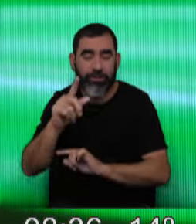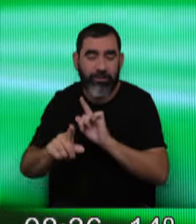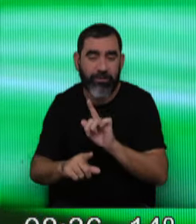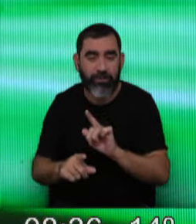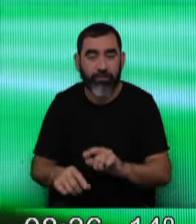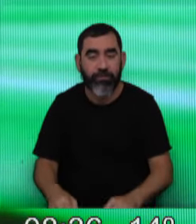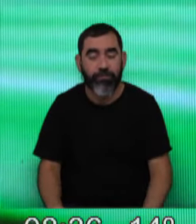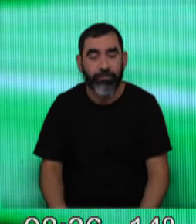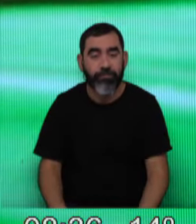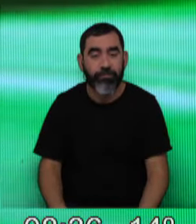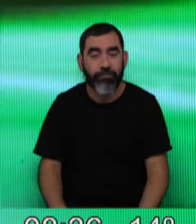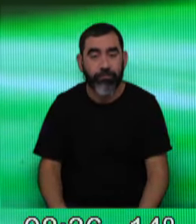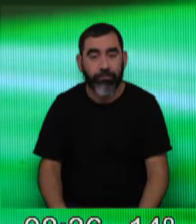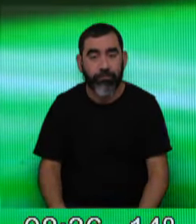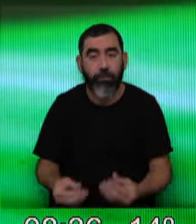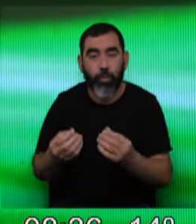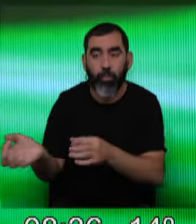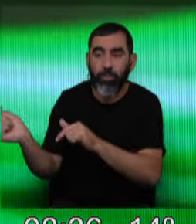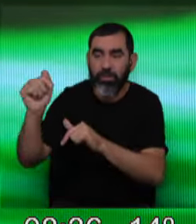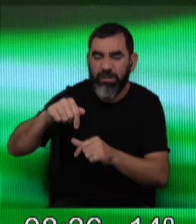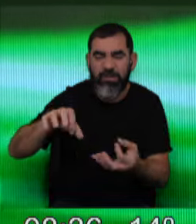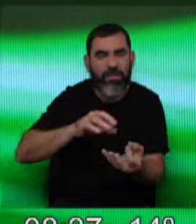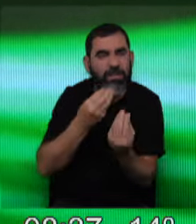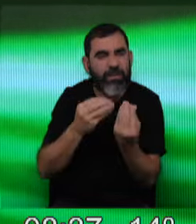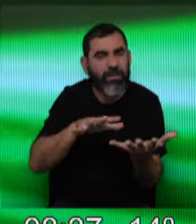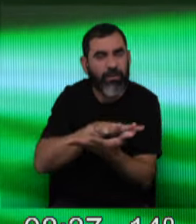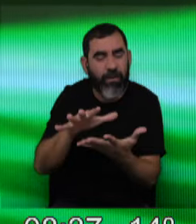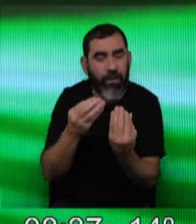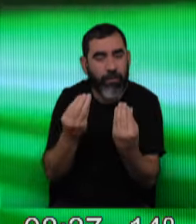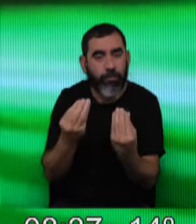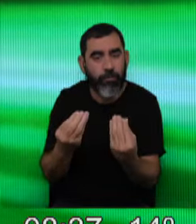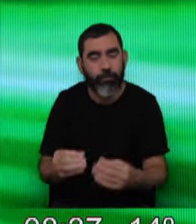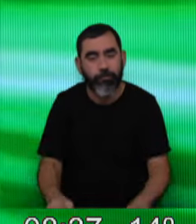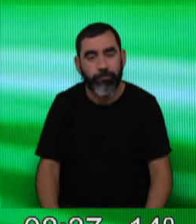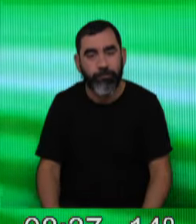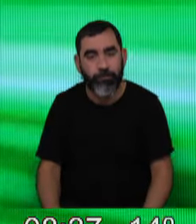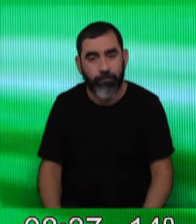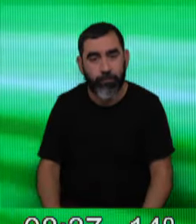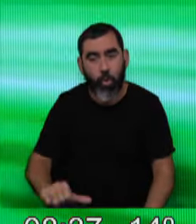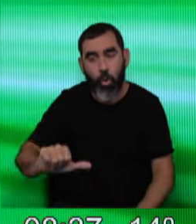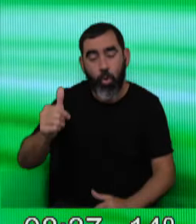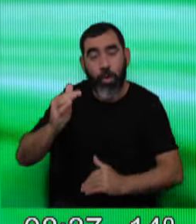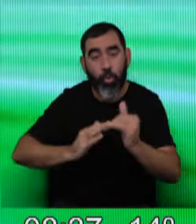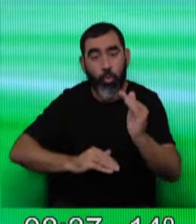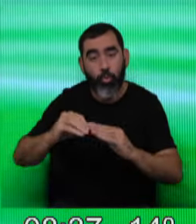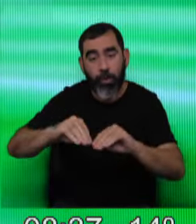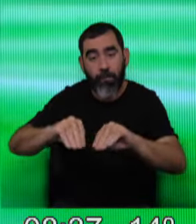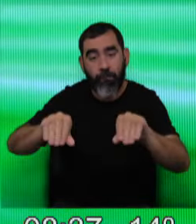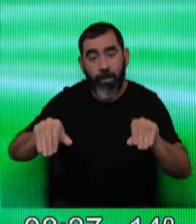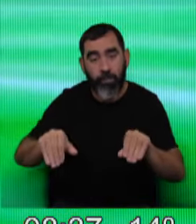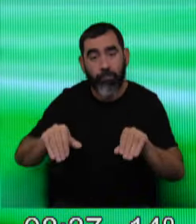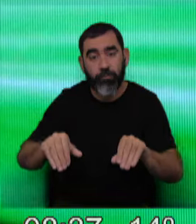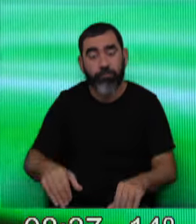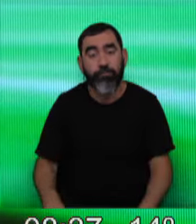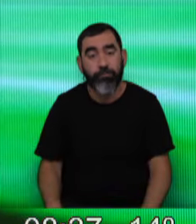mucho en serio, eso de cómo llegaron acá, cómo llegamos a esto, o sea, cómo logramos construir un barro por medio de... O